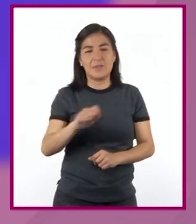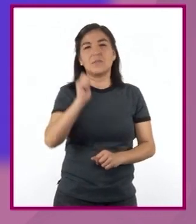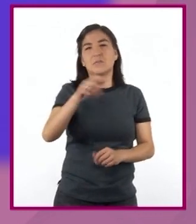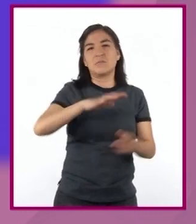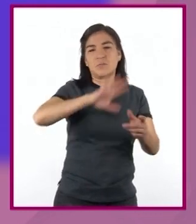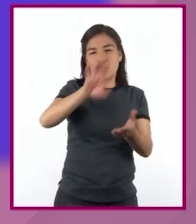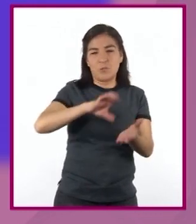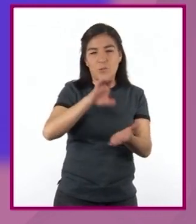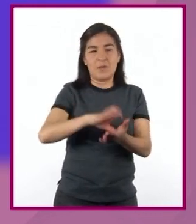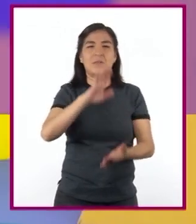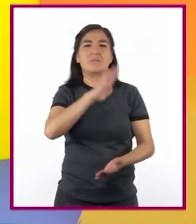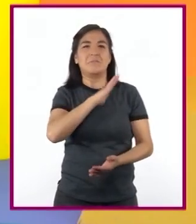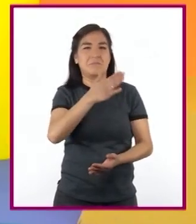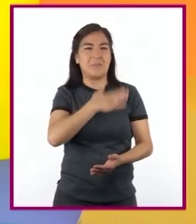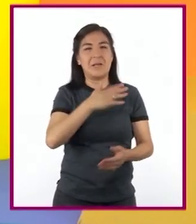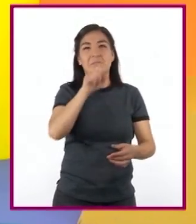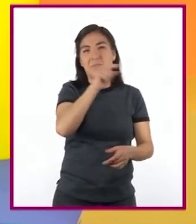América?